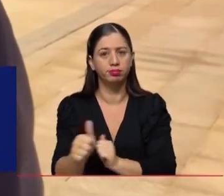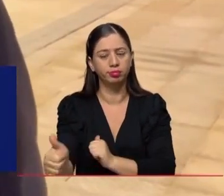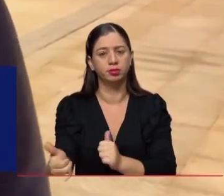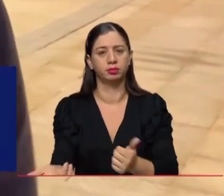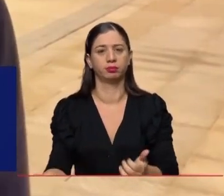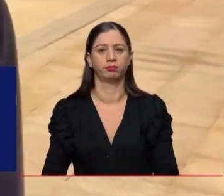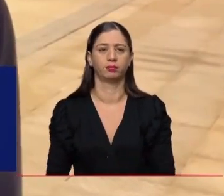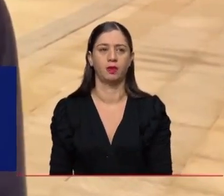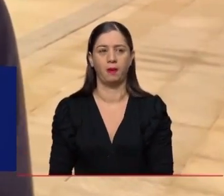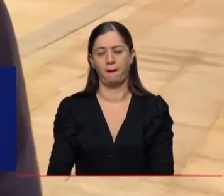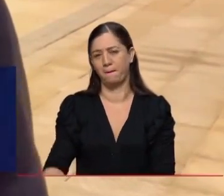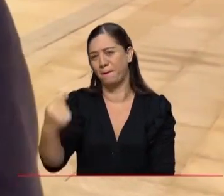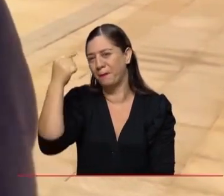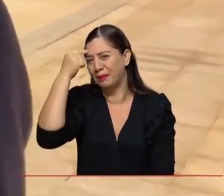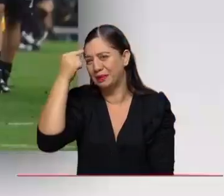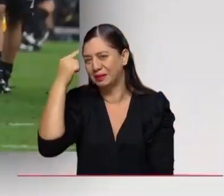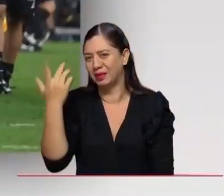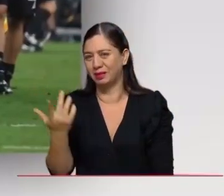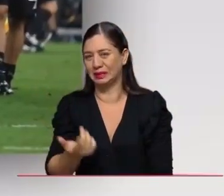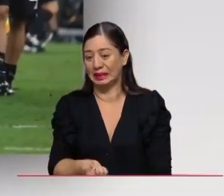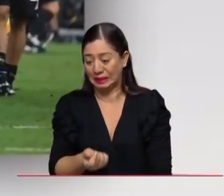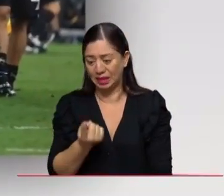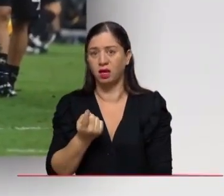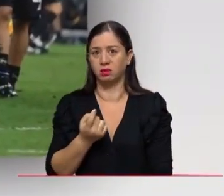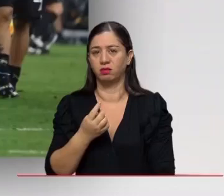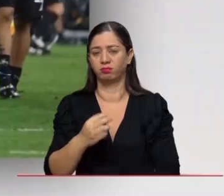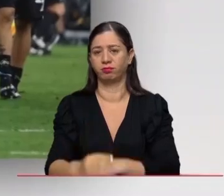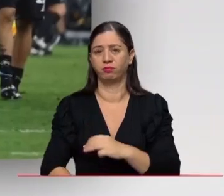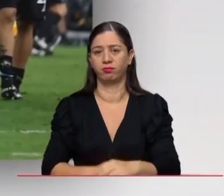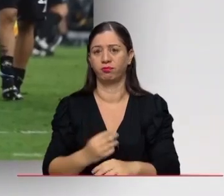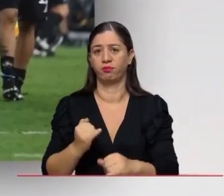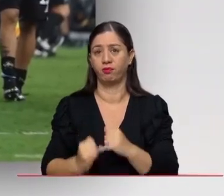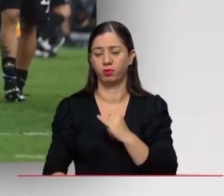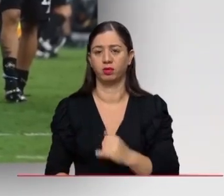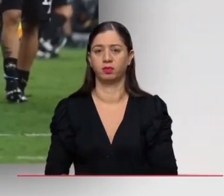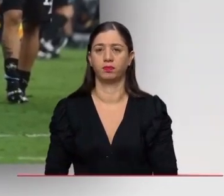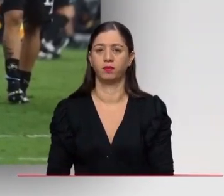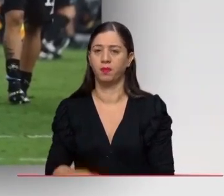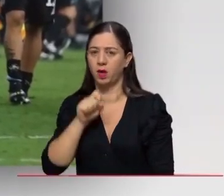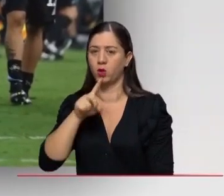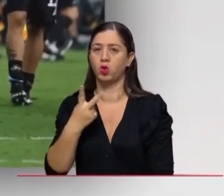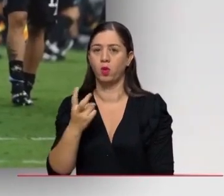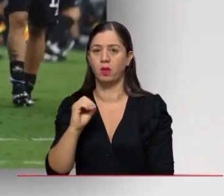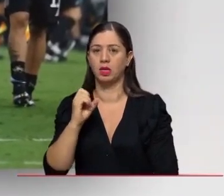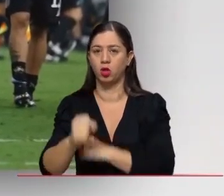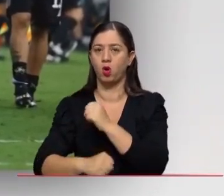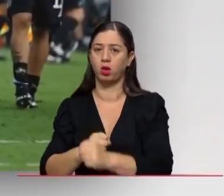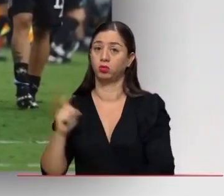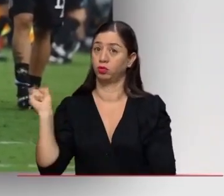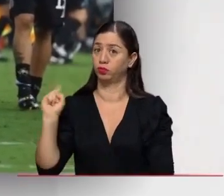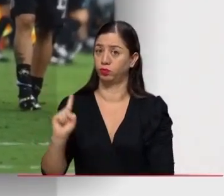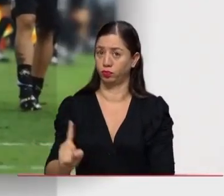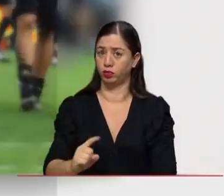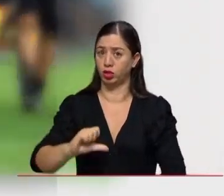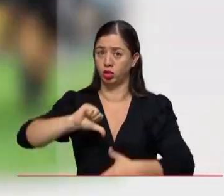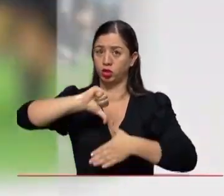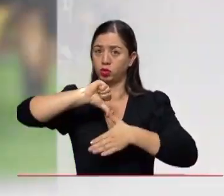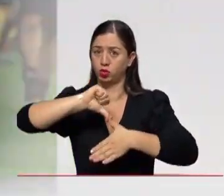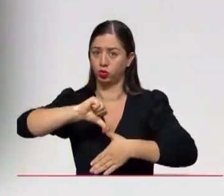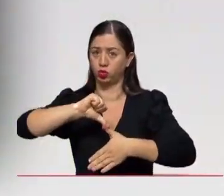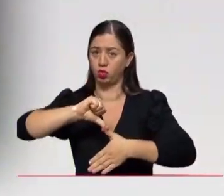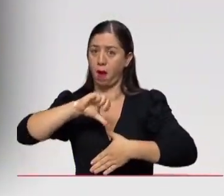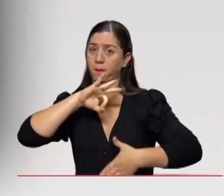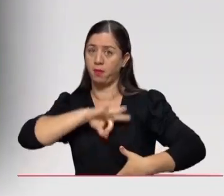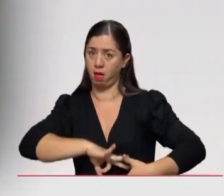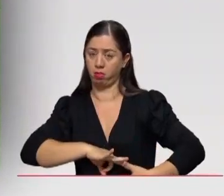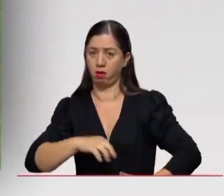y pensar de estar en unas semifinales. Capitán, para ir cerrando, después de 20 años sin título, ¿se beneficia Sudamérica con el